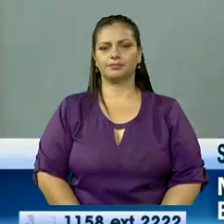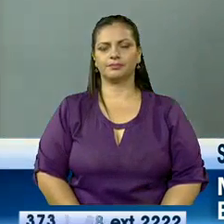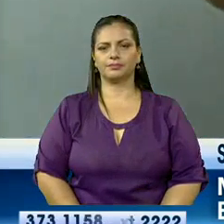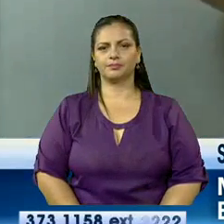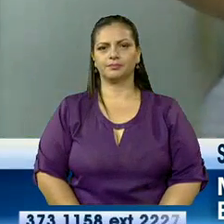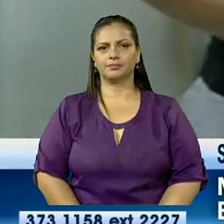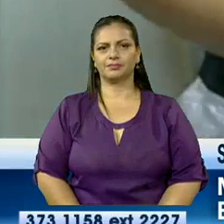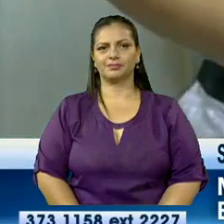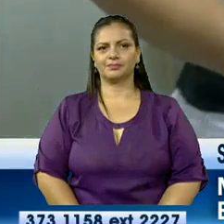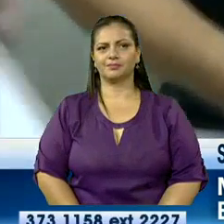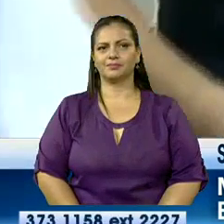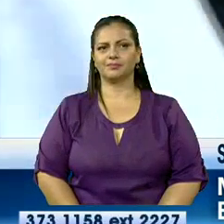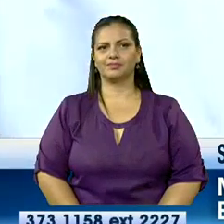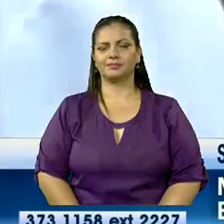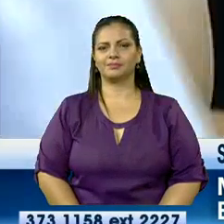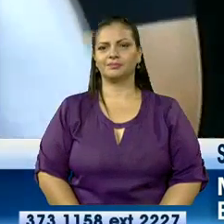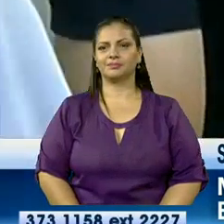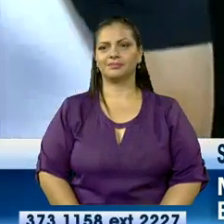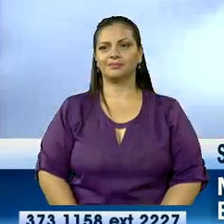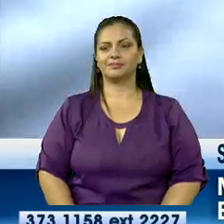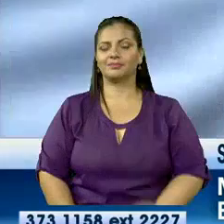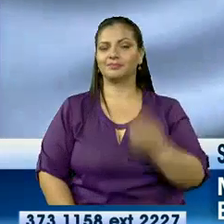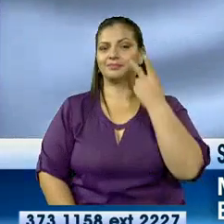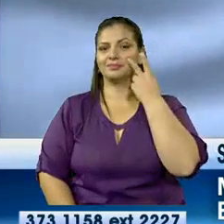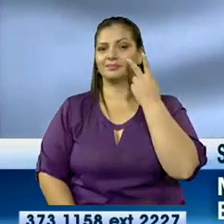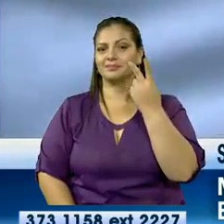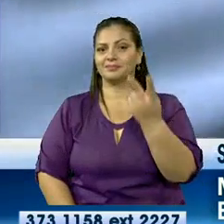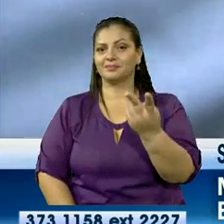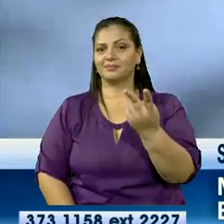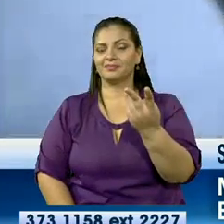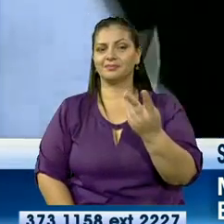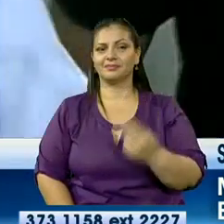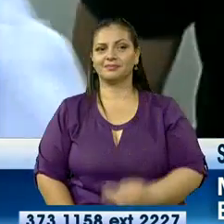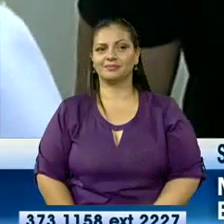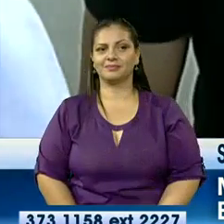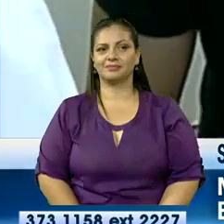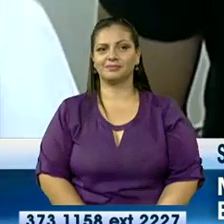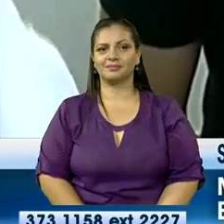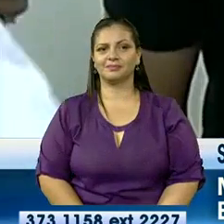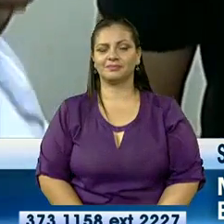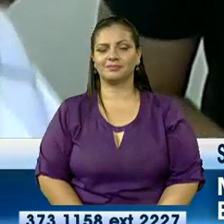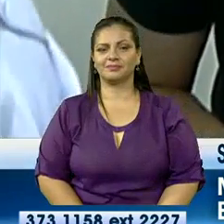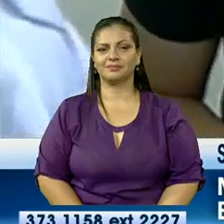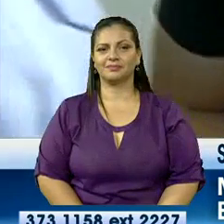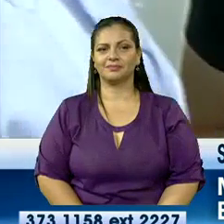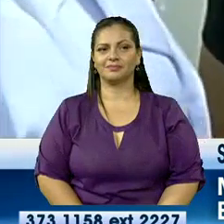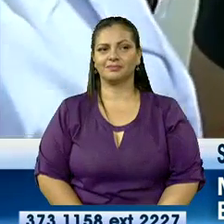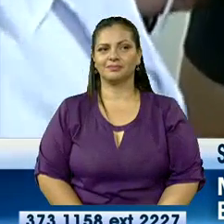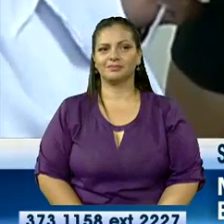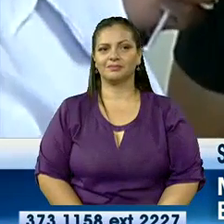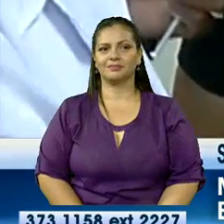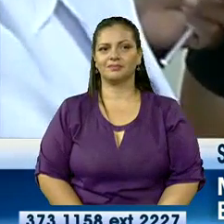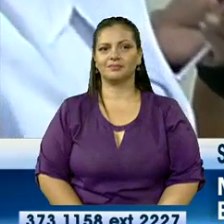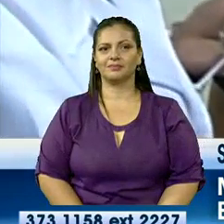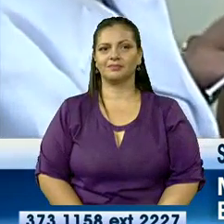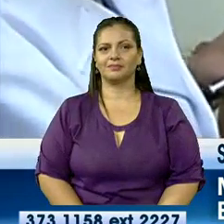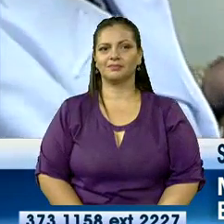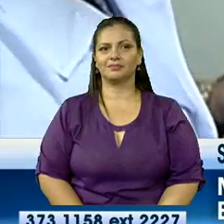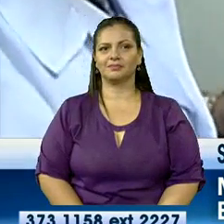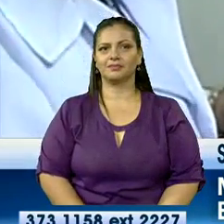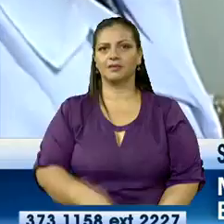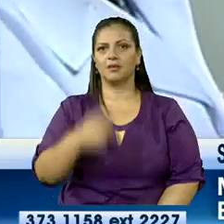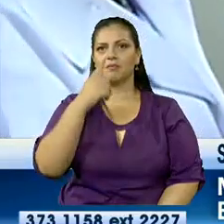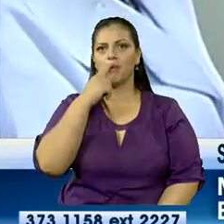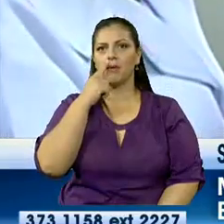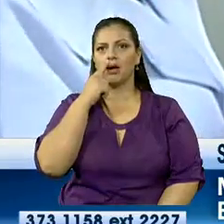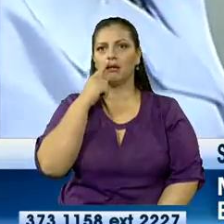Se viene la vacuna, antes de despedir, captamos el momento en que le aplican la vacuna al pequeño. Yo lo veo más asustado al papá